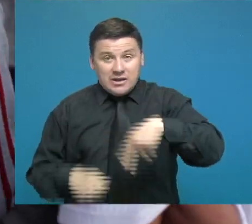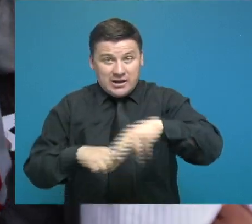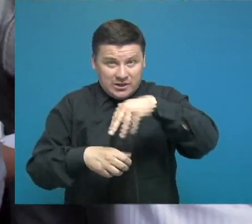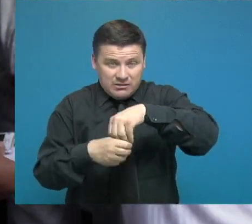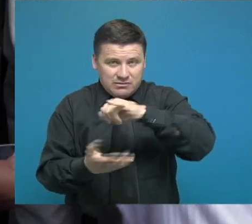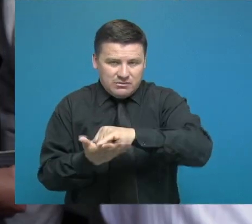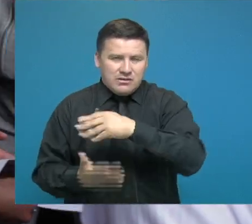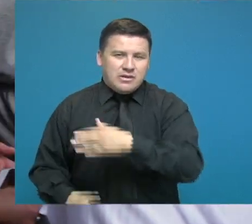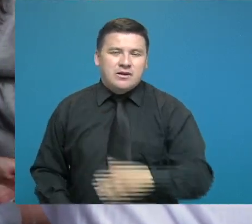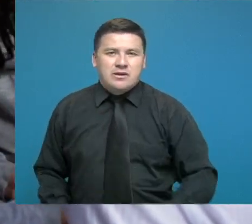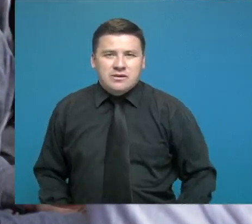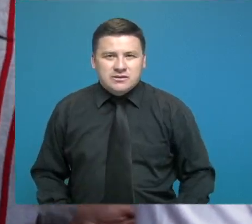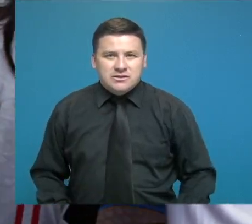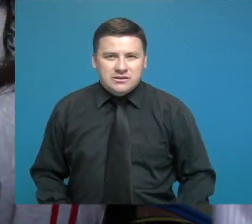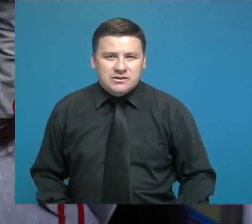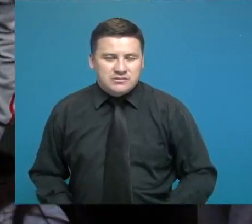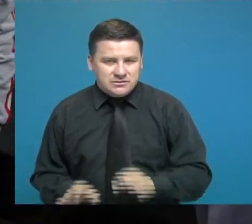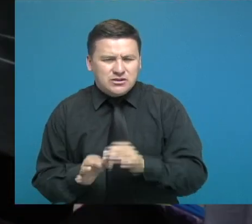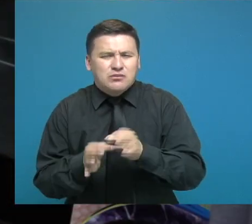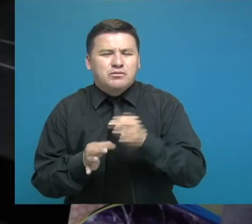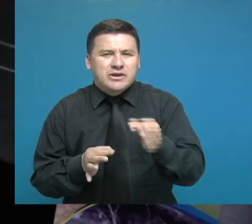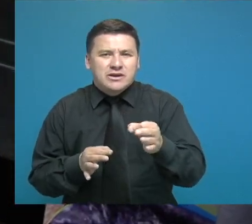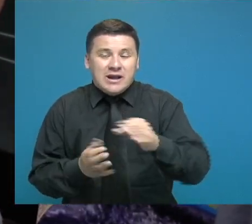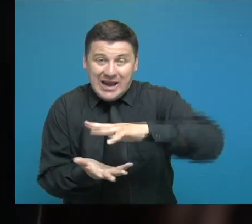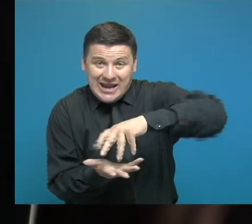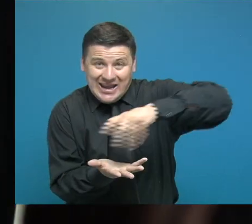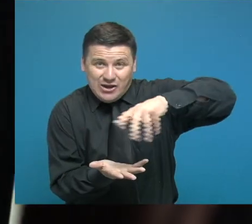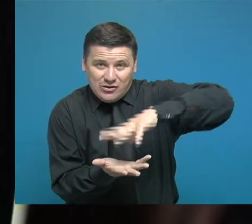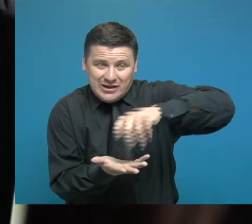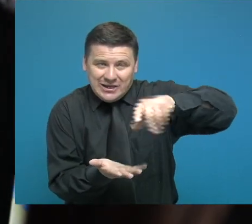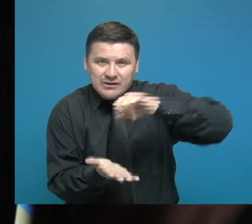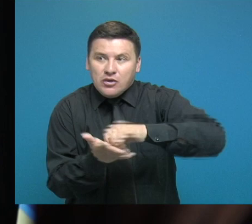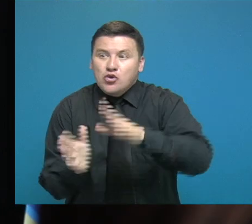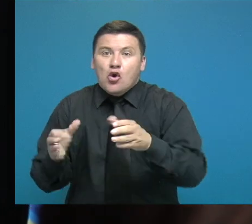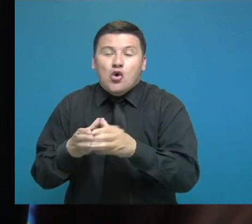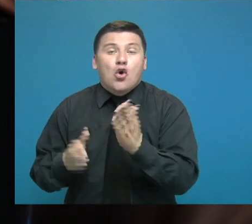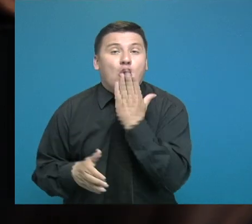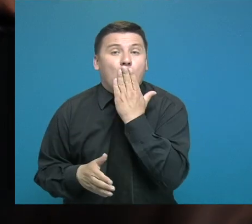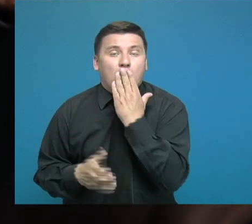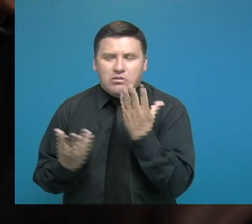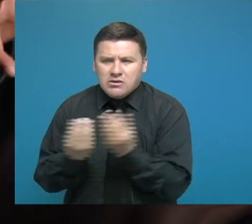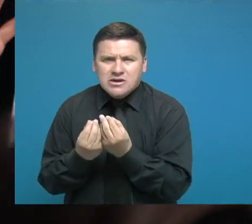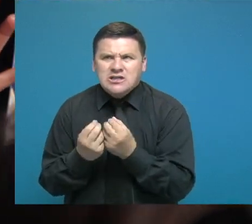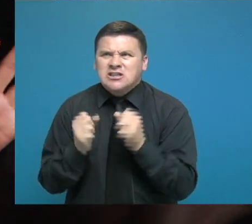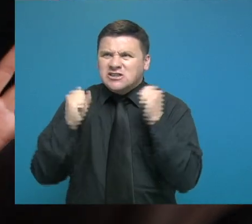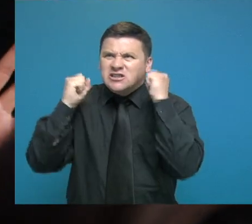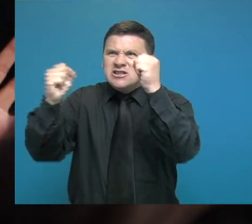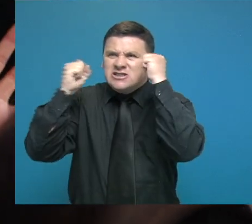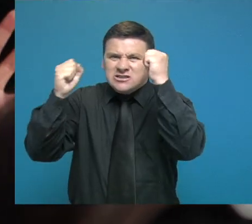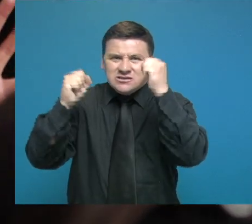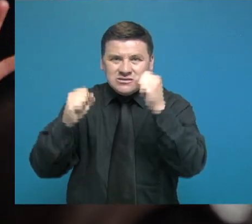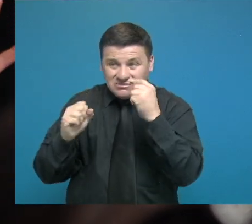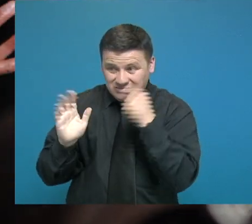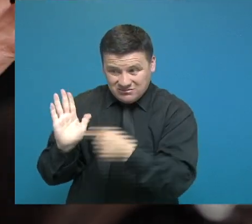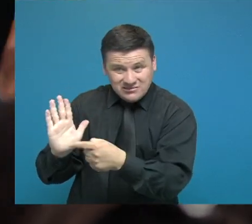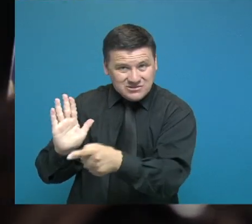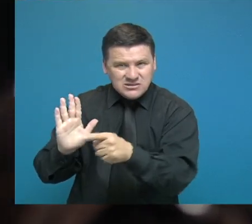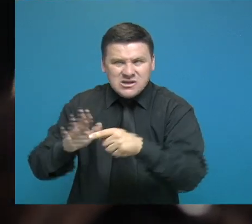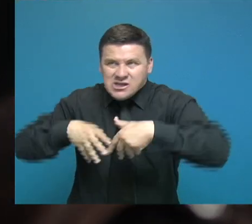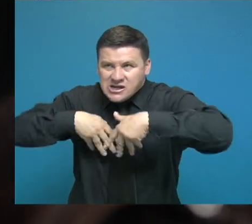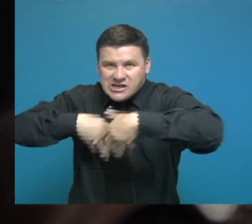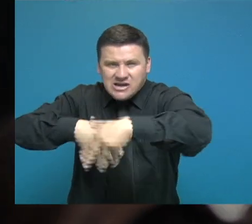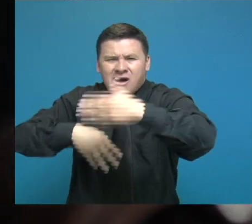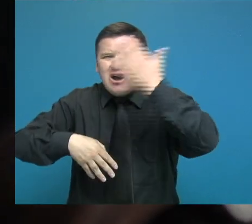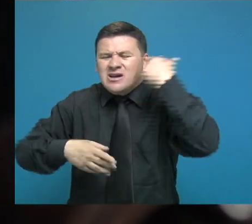Nariño, en el pueblo Incalhuá. Y acá como la Guardia Indígena, en son de resistencia, digamos, a esta